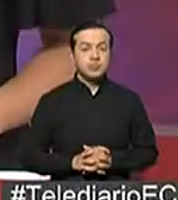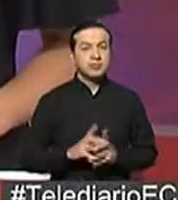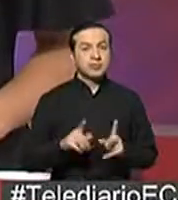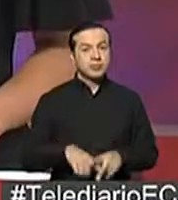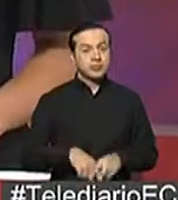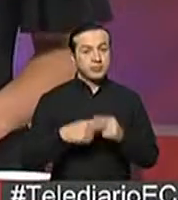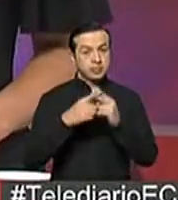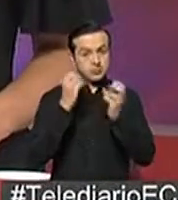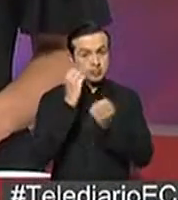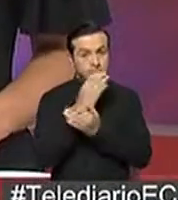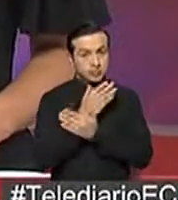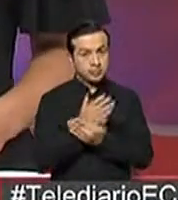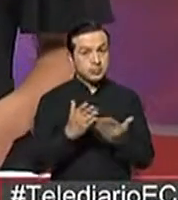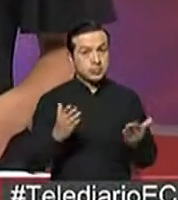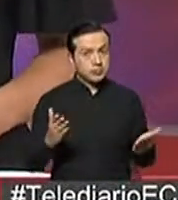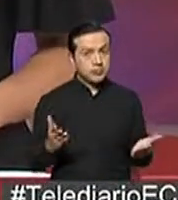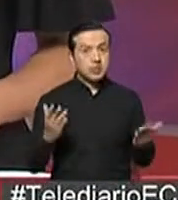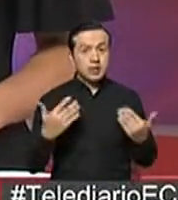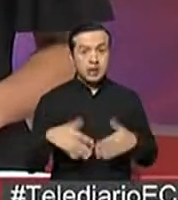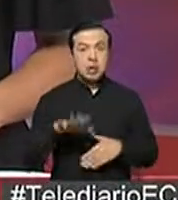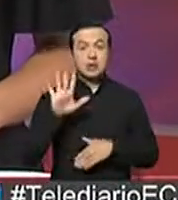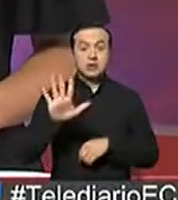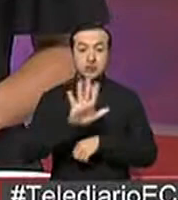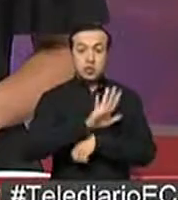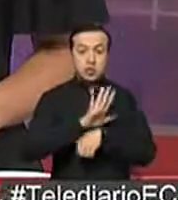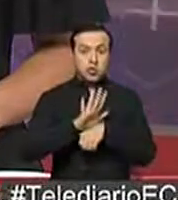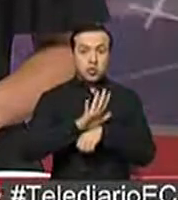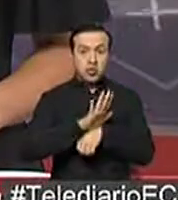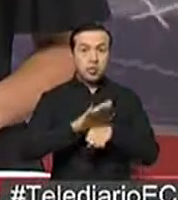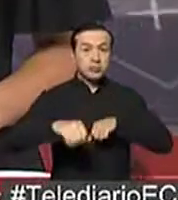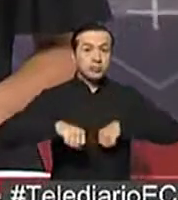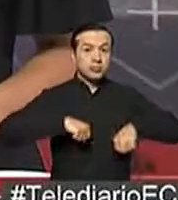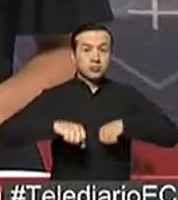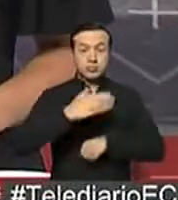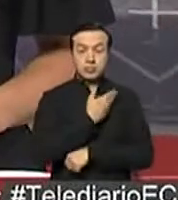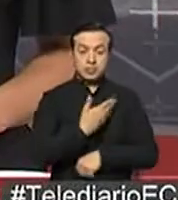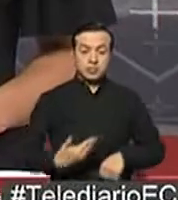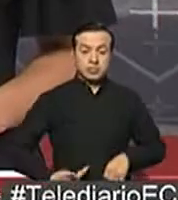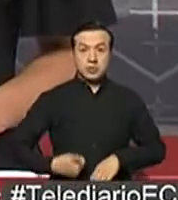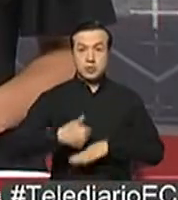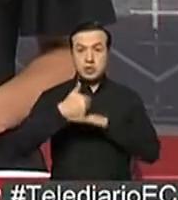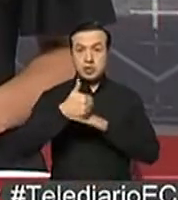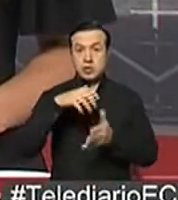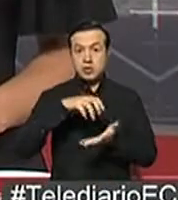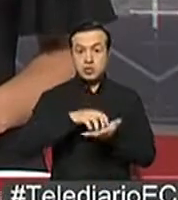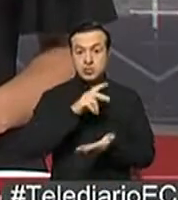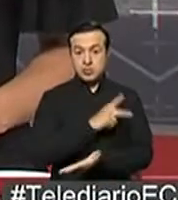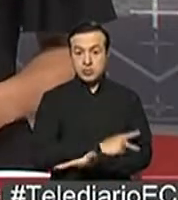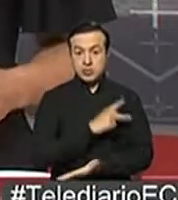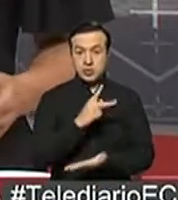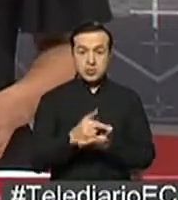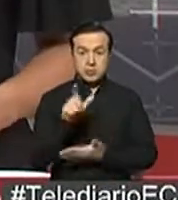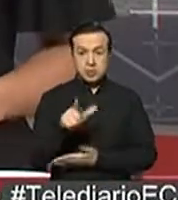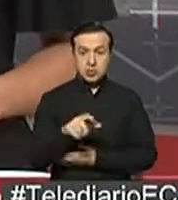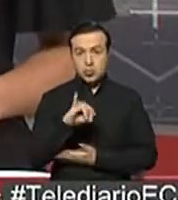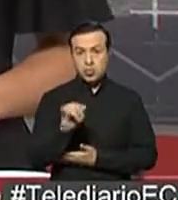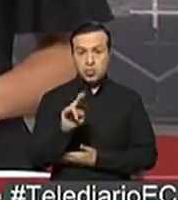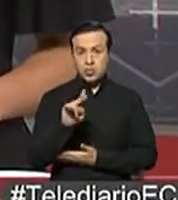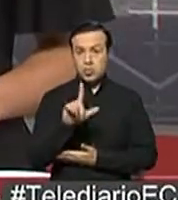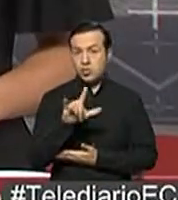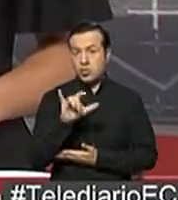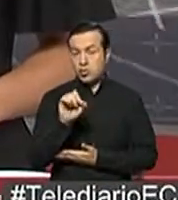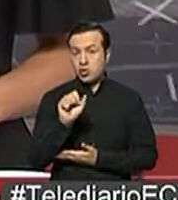Iniciamos con el desarrollo de la información y tras 5 horas de diligencia, el presidente de la Corte Provincial de Pichincha, Julio Arrieta, dictó orden de